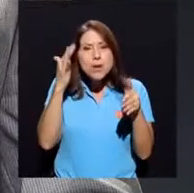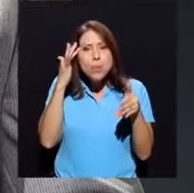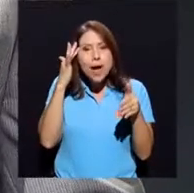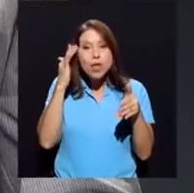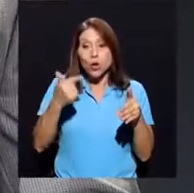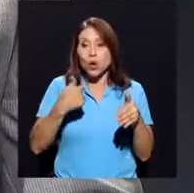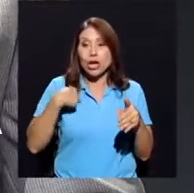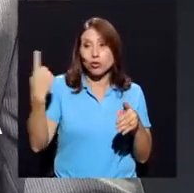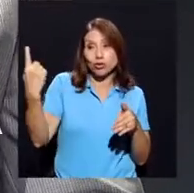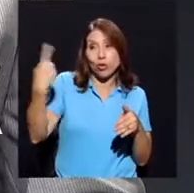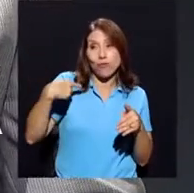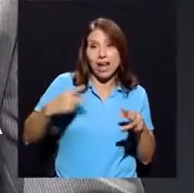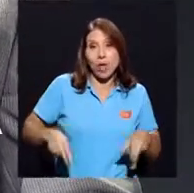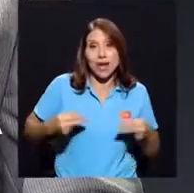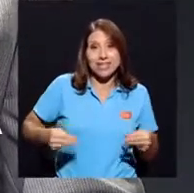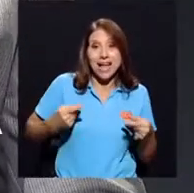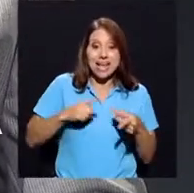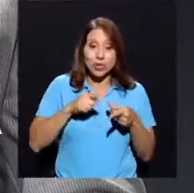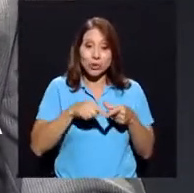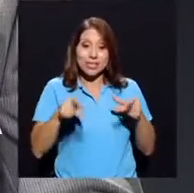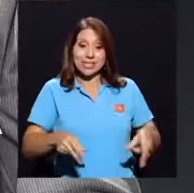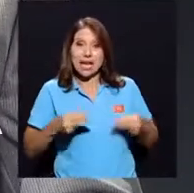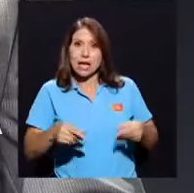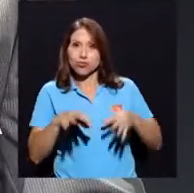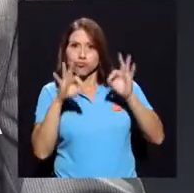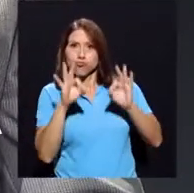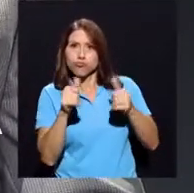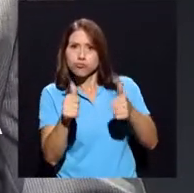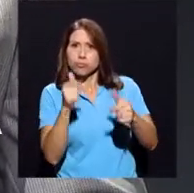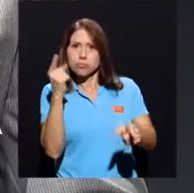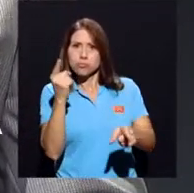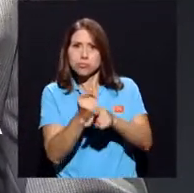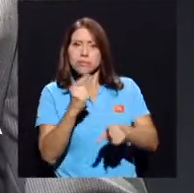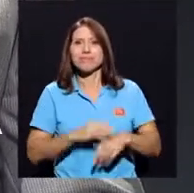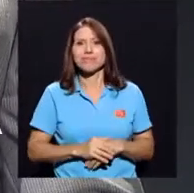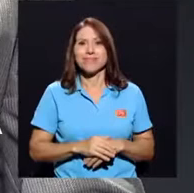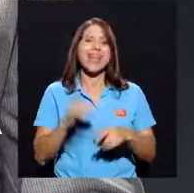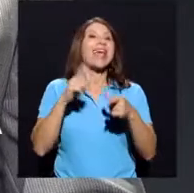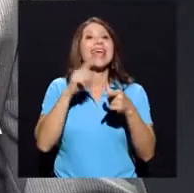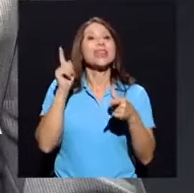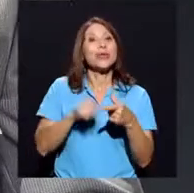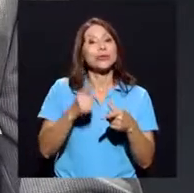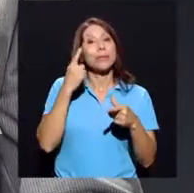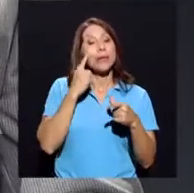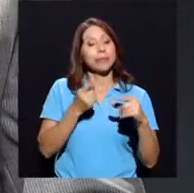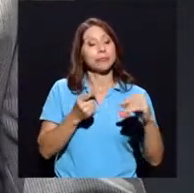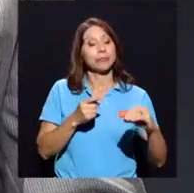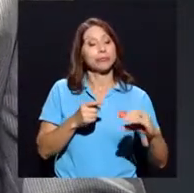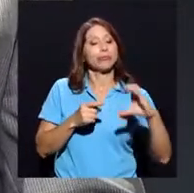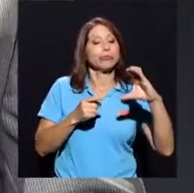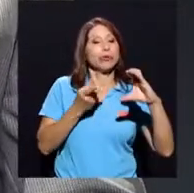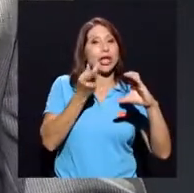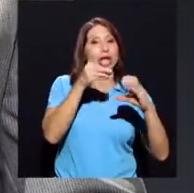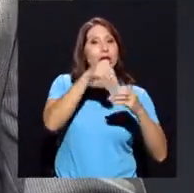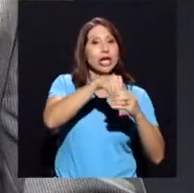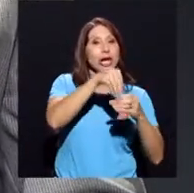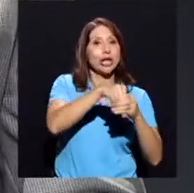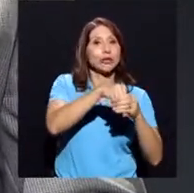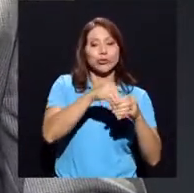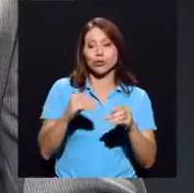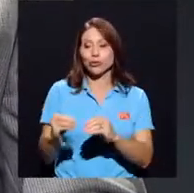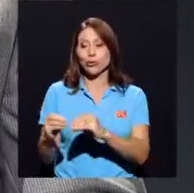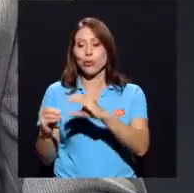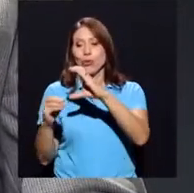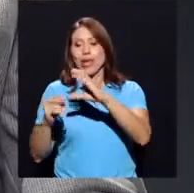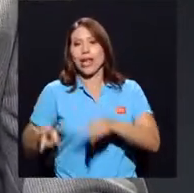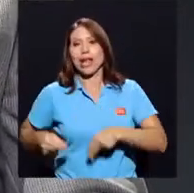plata entonces coge su país su estado mi gracia y gastos y claro de verdad que el 41